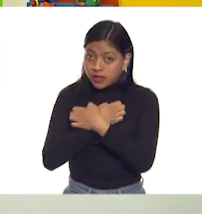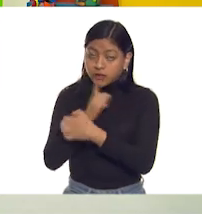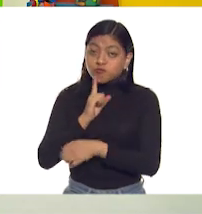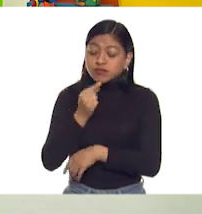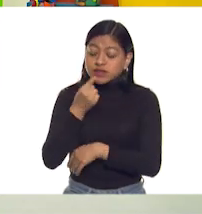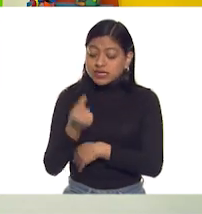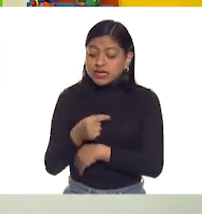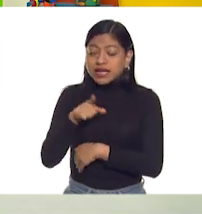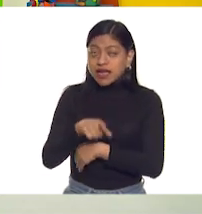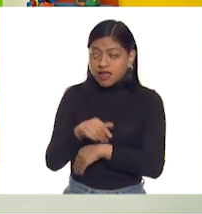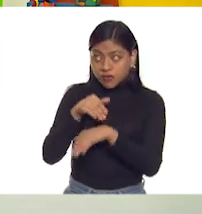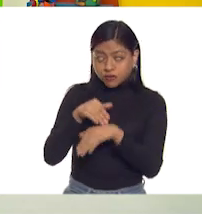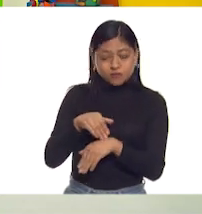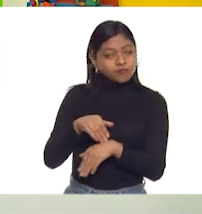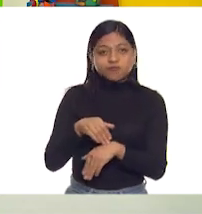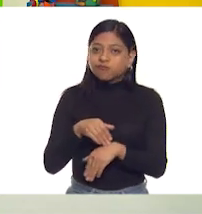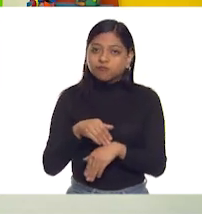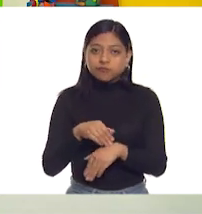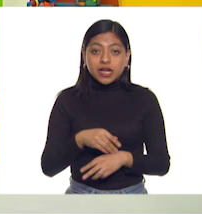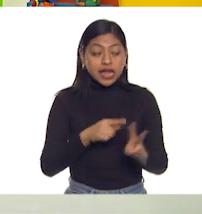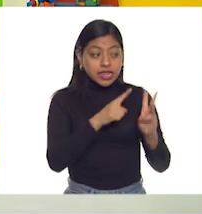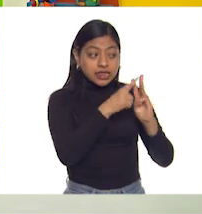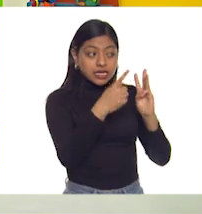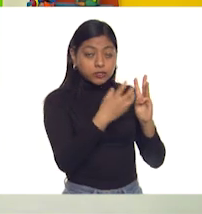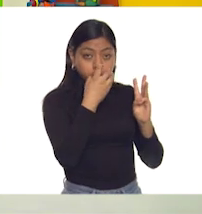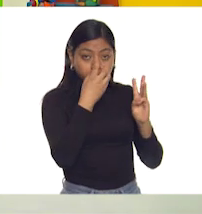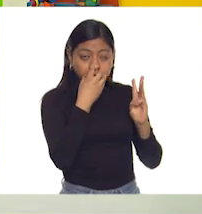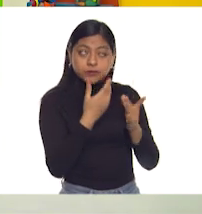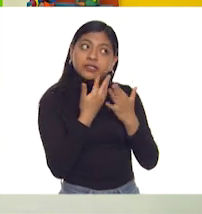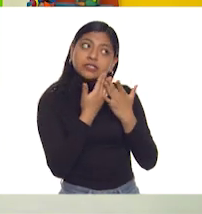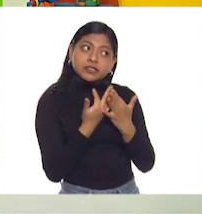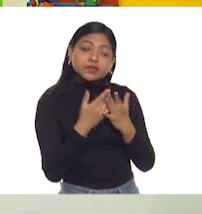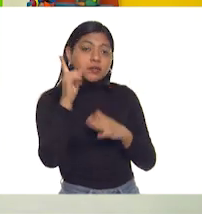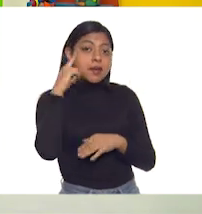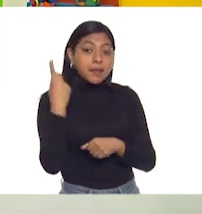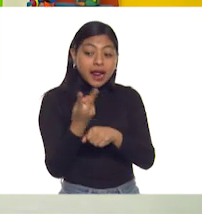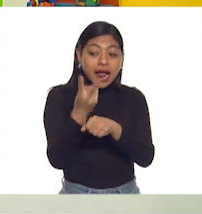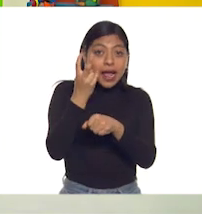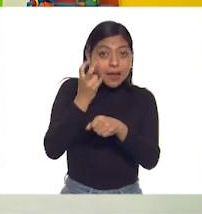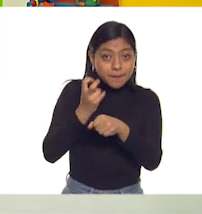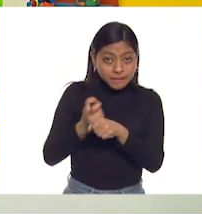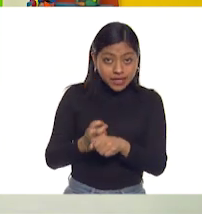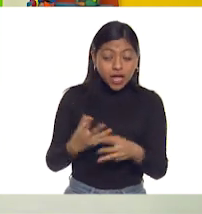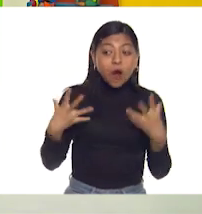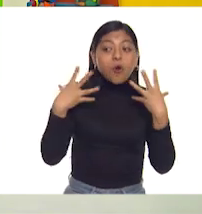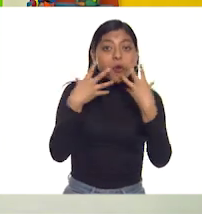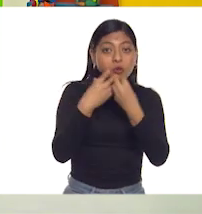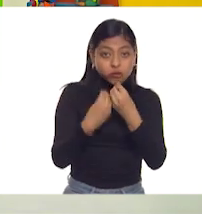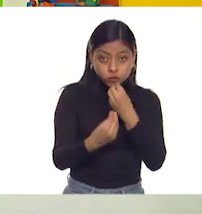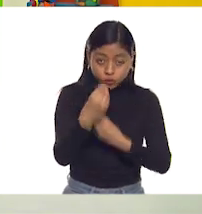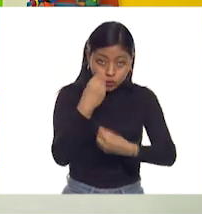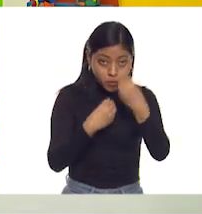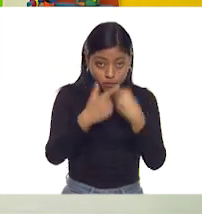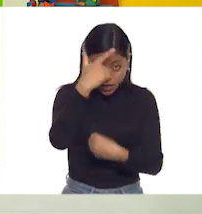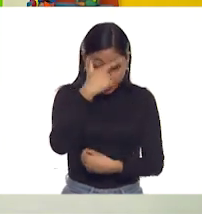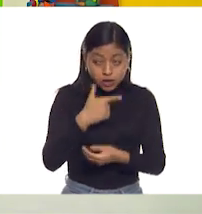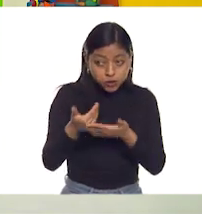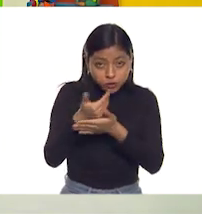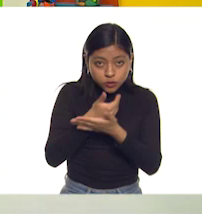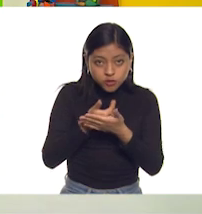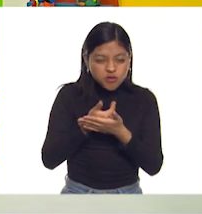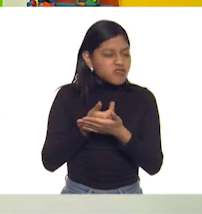vez de esperar a que los tres ositos volvieran y le invitaran a tomar un poco de la sopa que habían preparado,